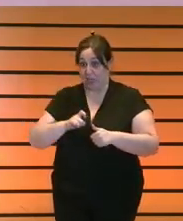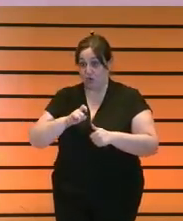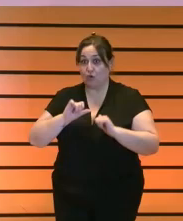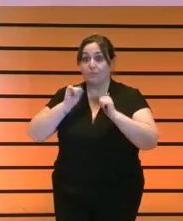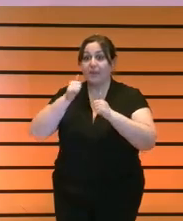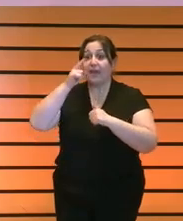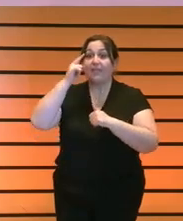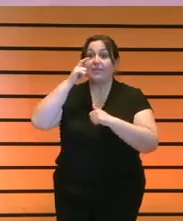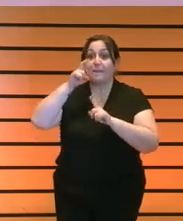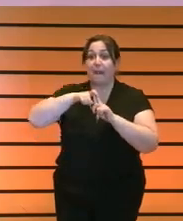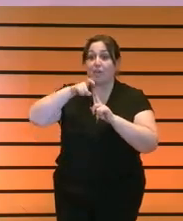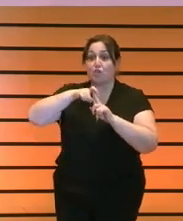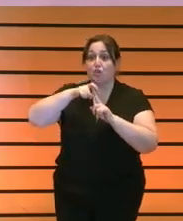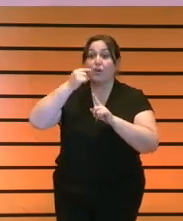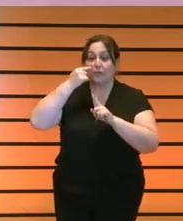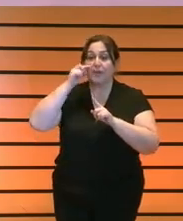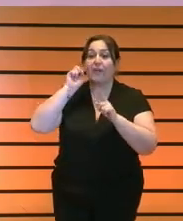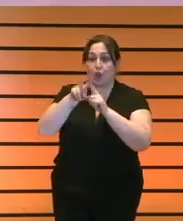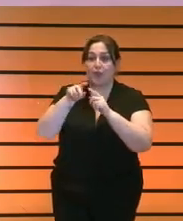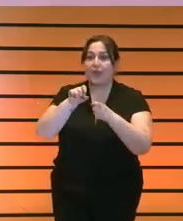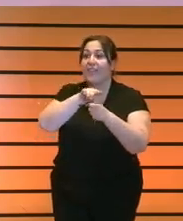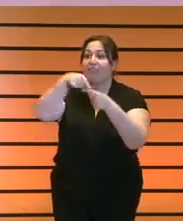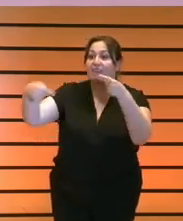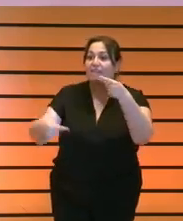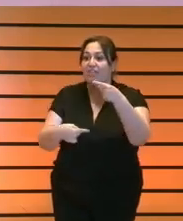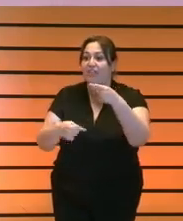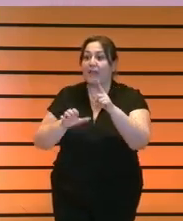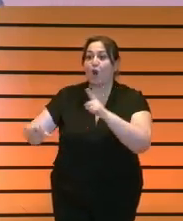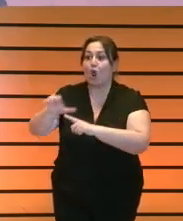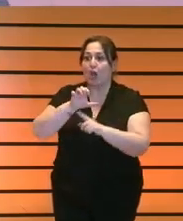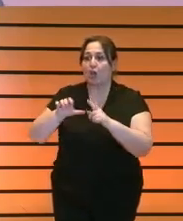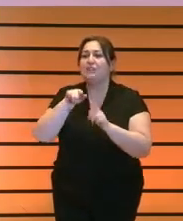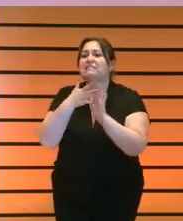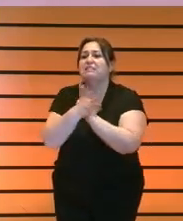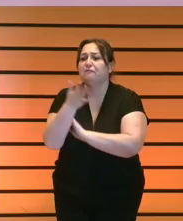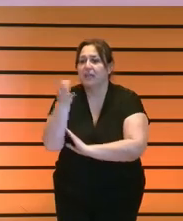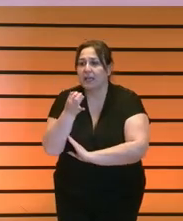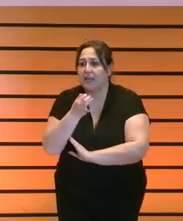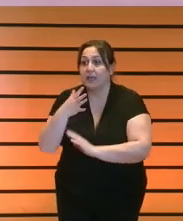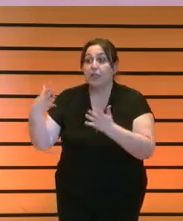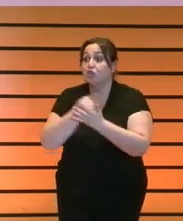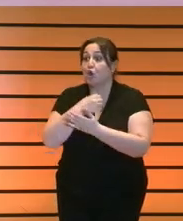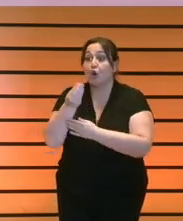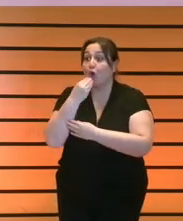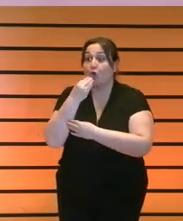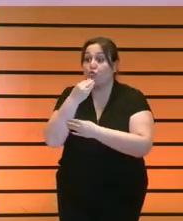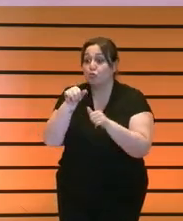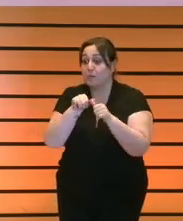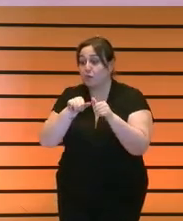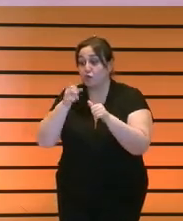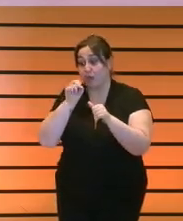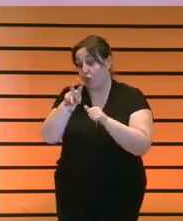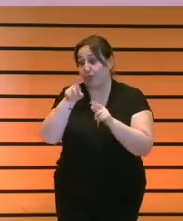déficit ecológico el 12 de mayo. ¿Qué significa eso de déficit ecológico? Que todo lo que consumimos a partir del 12 de mayo ya no es